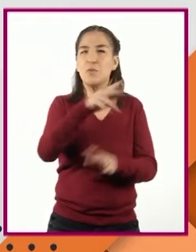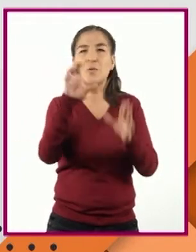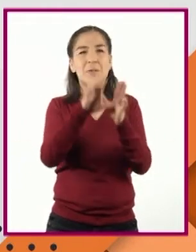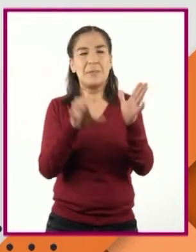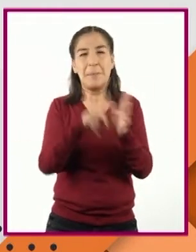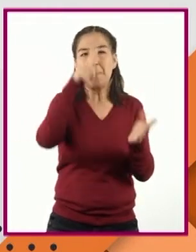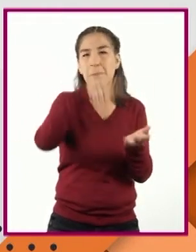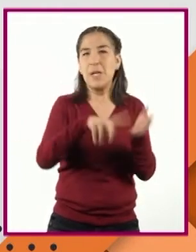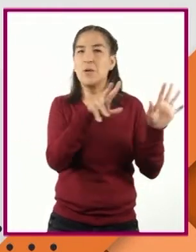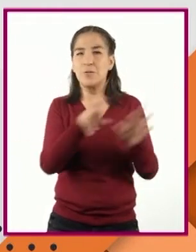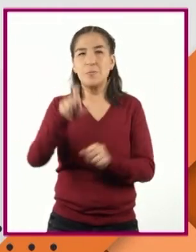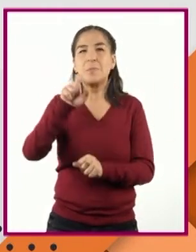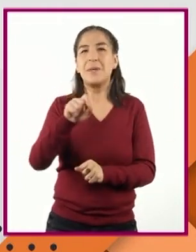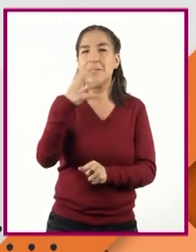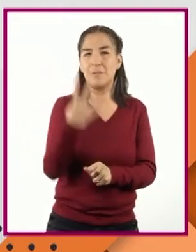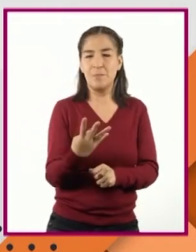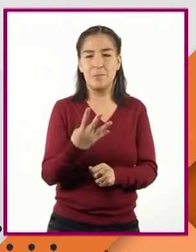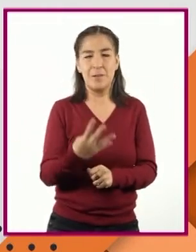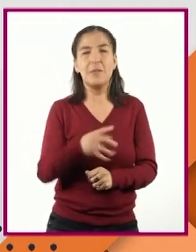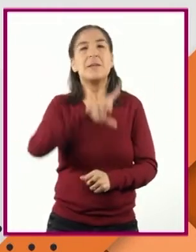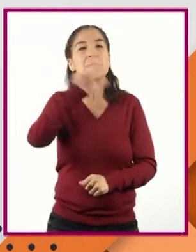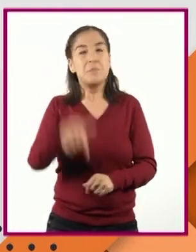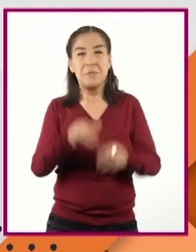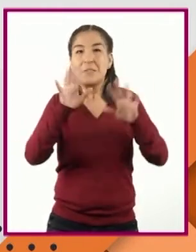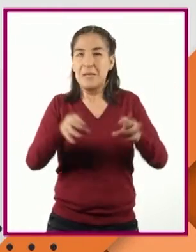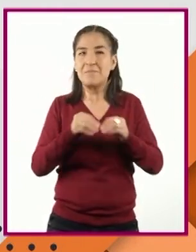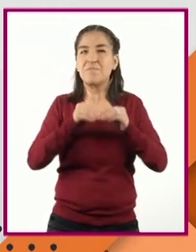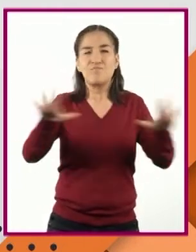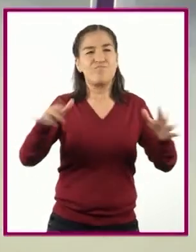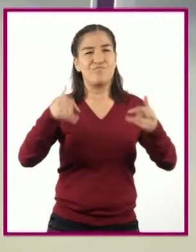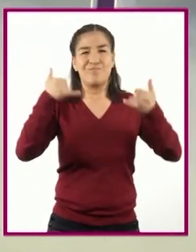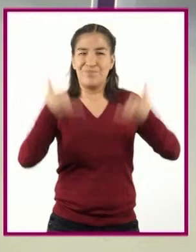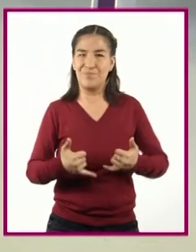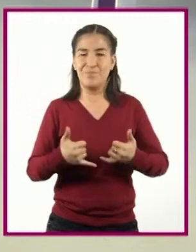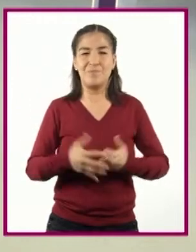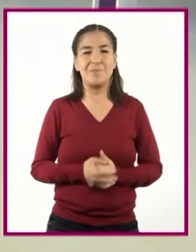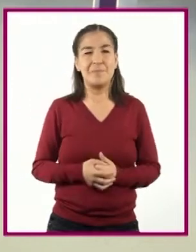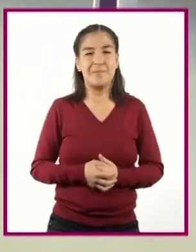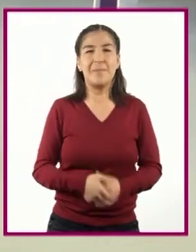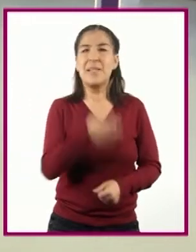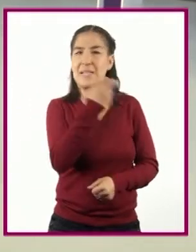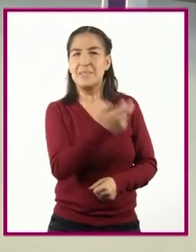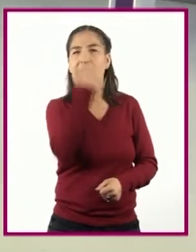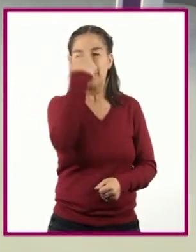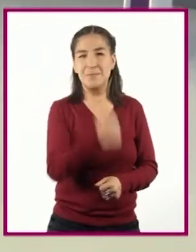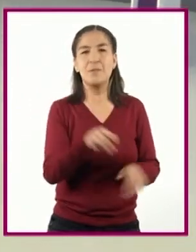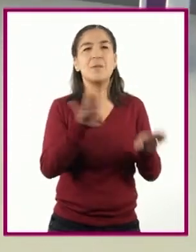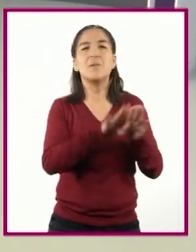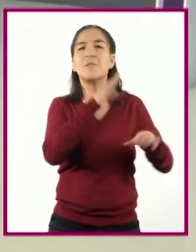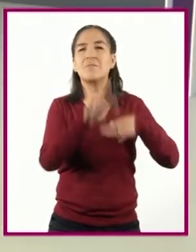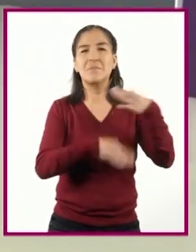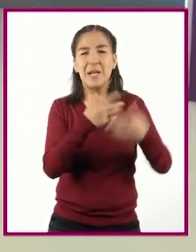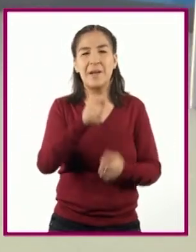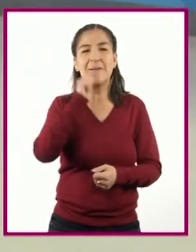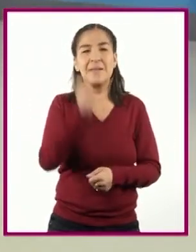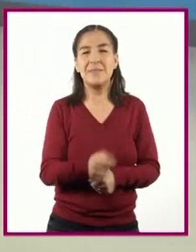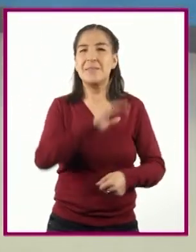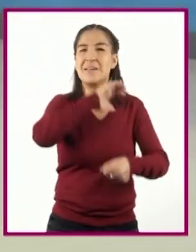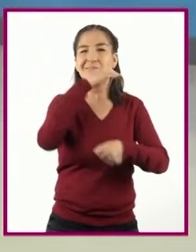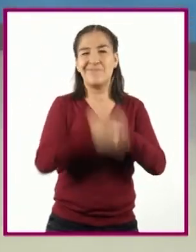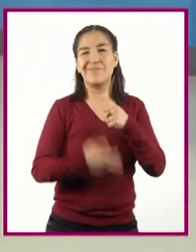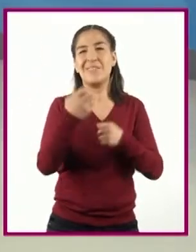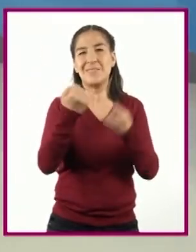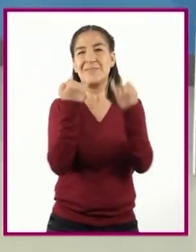de 1824 y se declararon en desobediencia. Con ello, inició un proceso que terminaría con